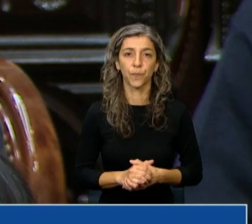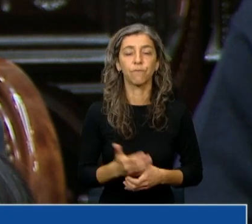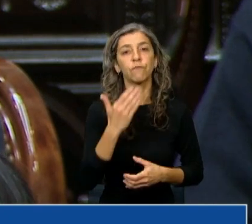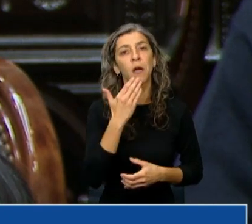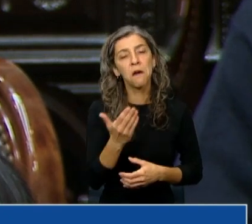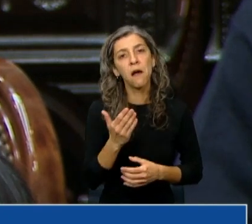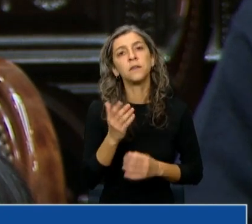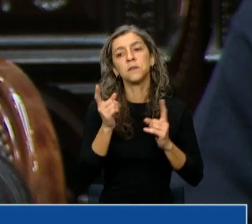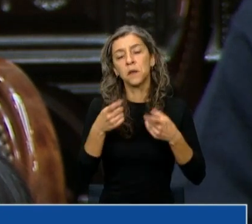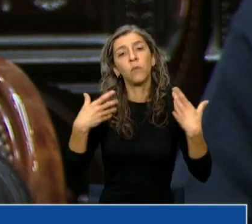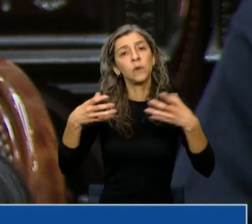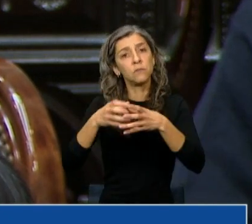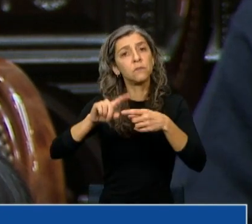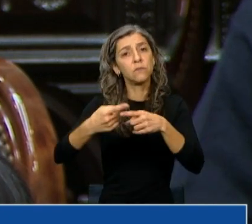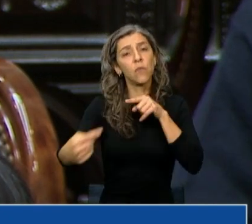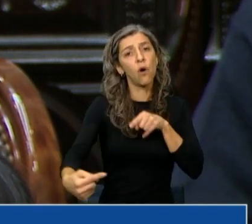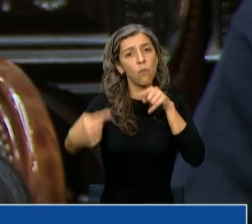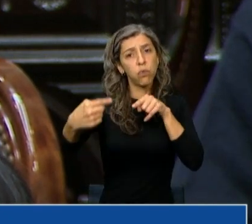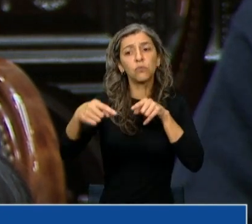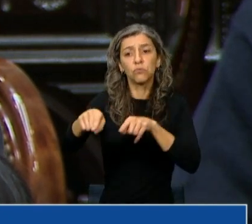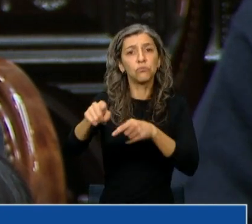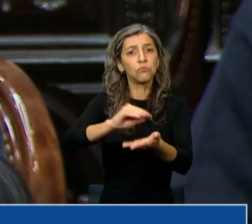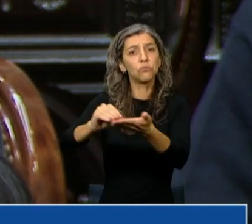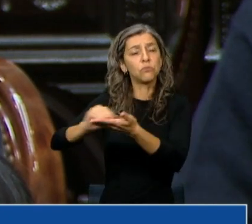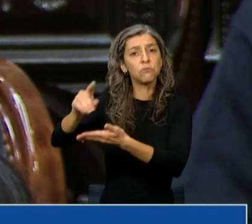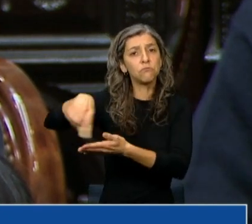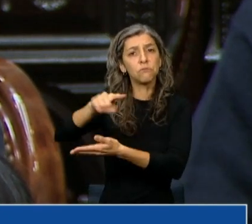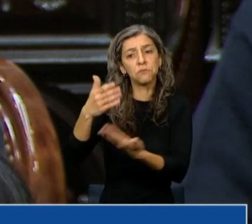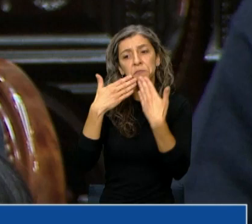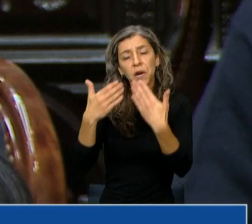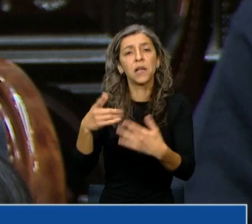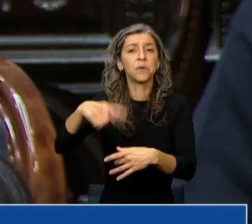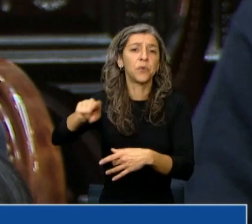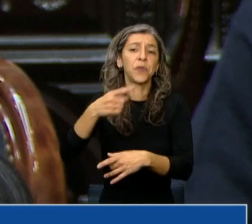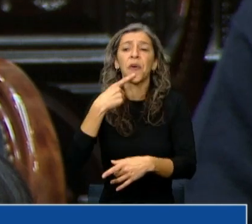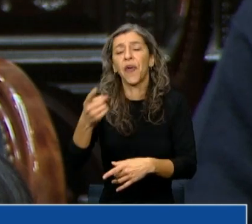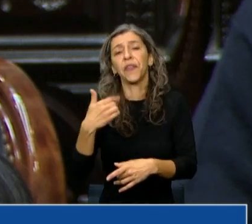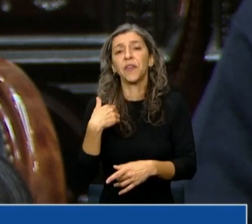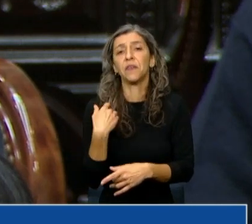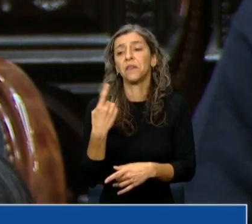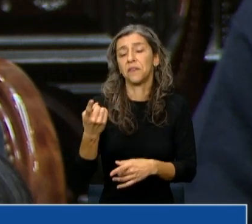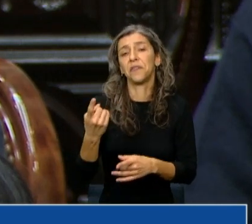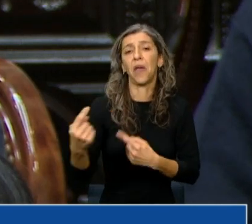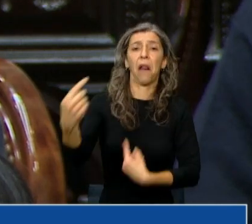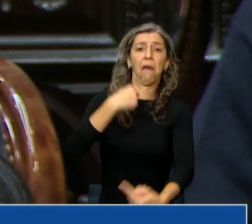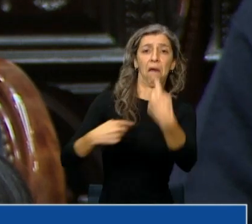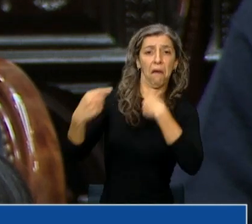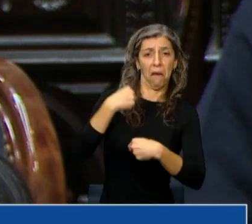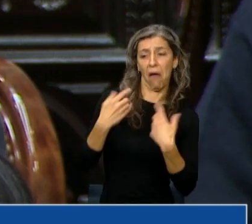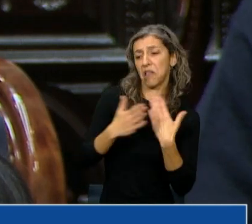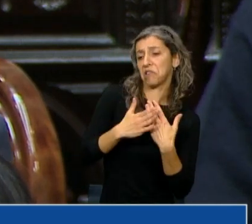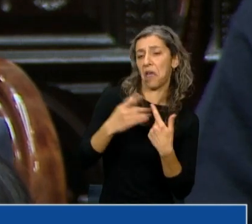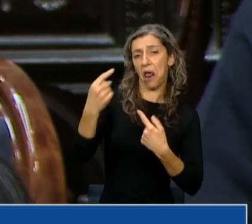los legisladores de la oposición, a esos que peyorativamente los llaman vecinalistas, a la izquierda,